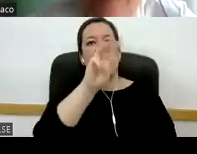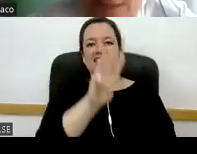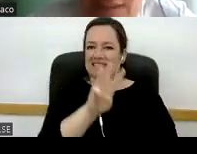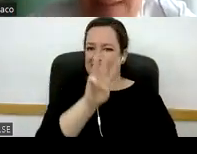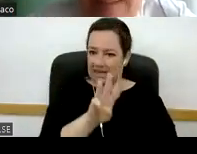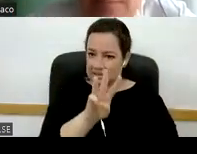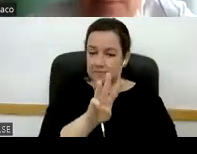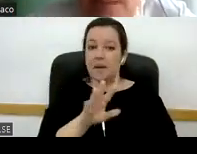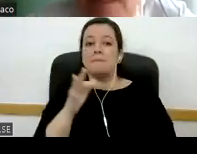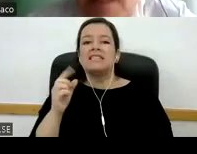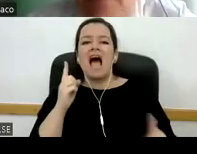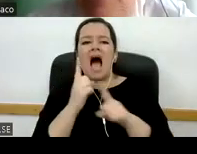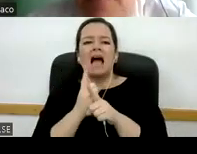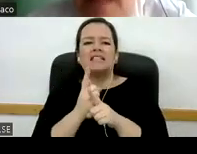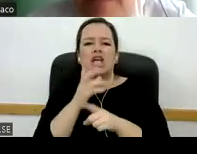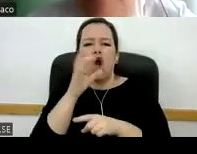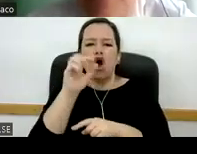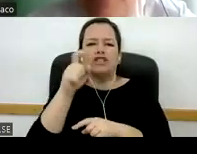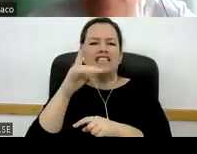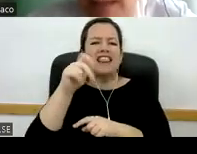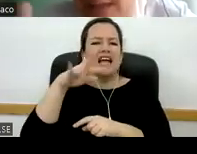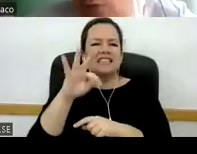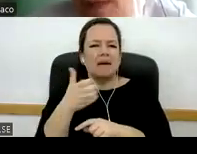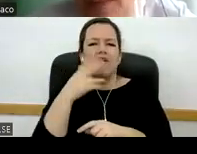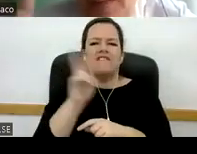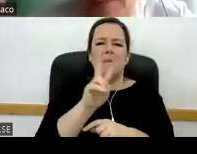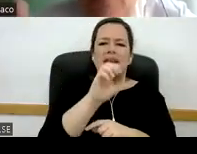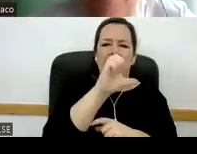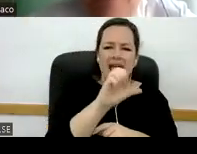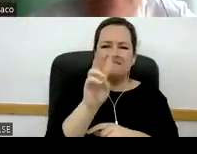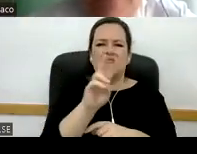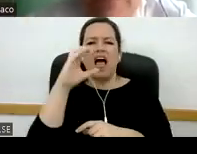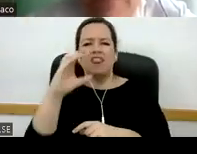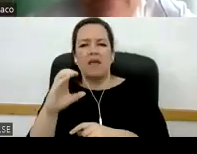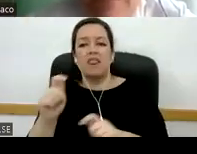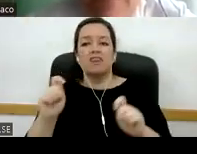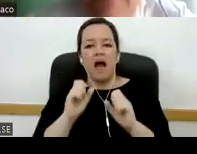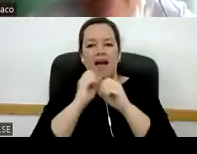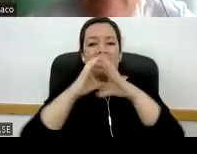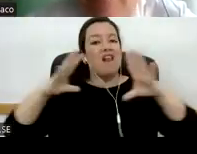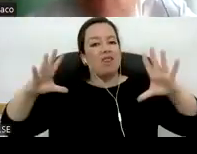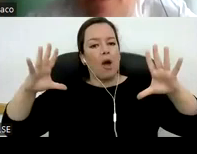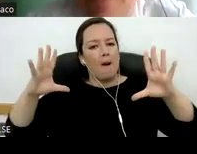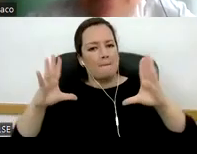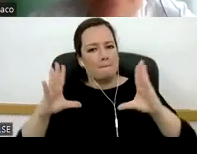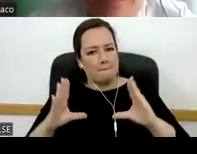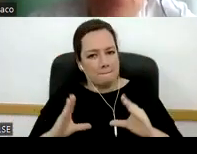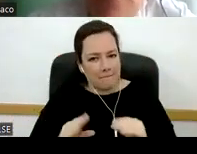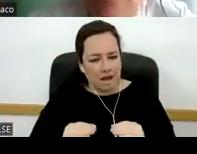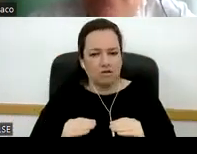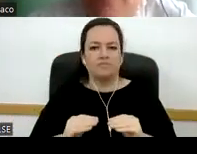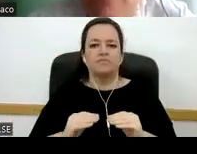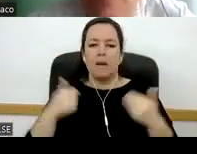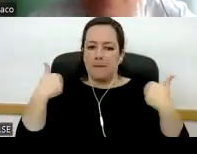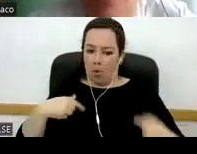antiinflamatorios, con antioxidantes también, vitamina C, vitamina E, que al fin y al cabo lo que hacen es desinflamar el estado basal de la